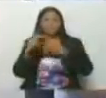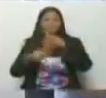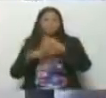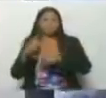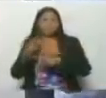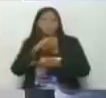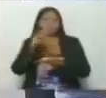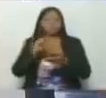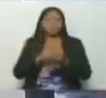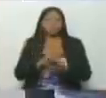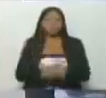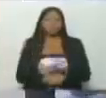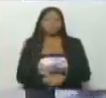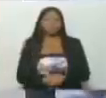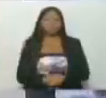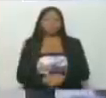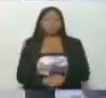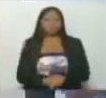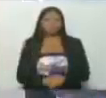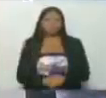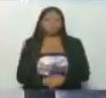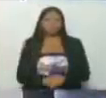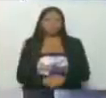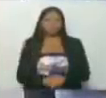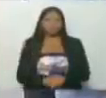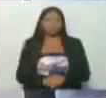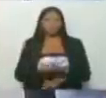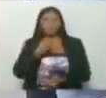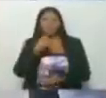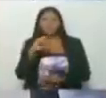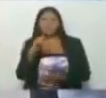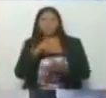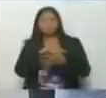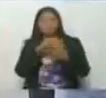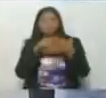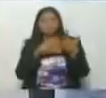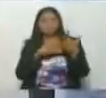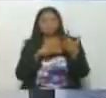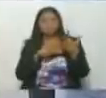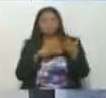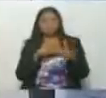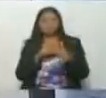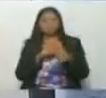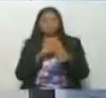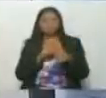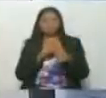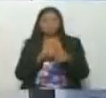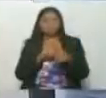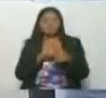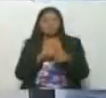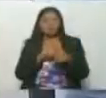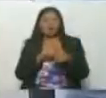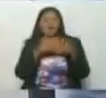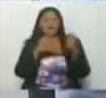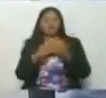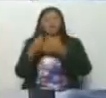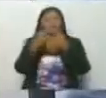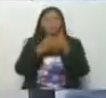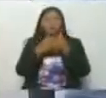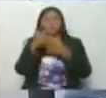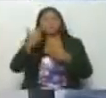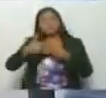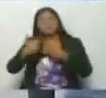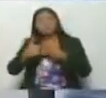nacional ya podría mencionarle 5 en primer lugar la economía petrolera la industria